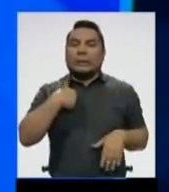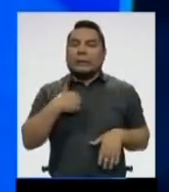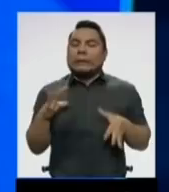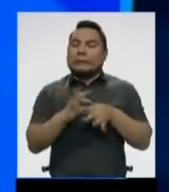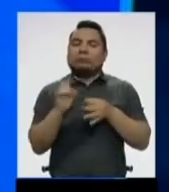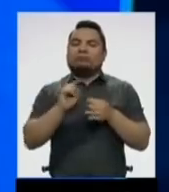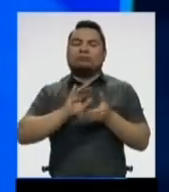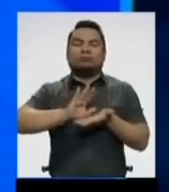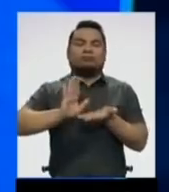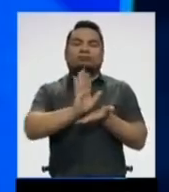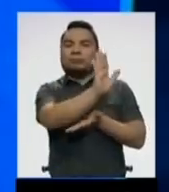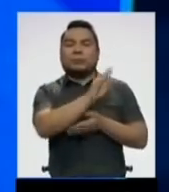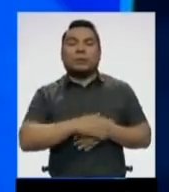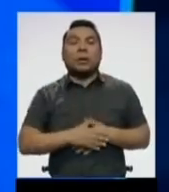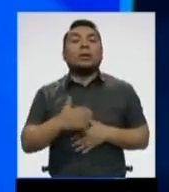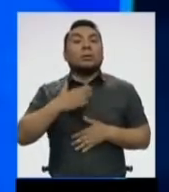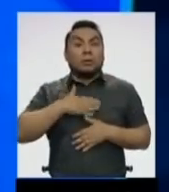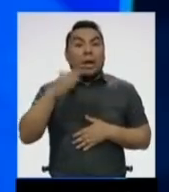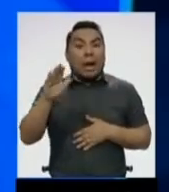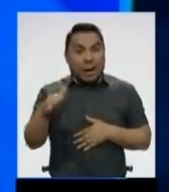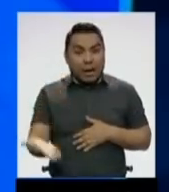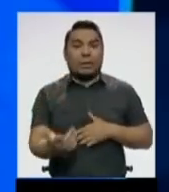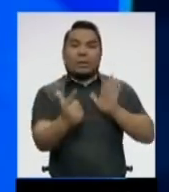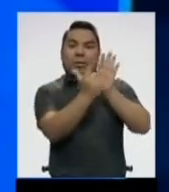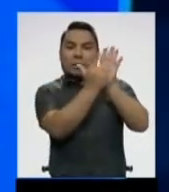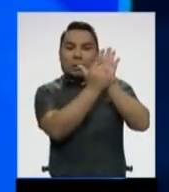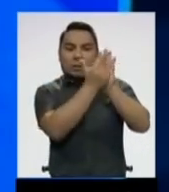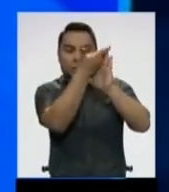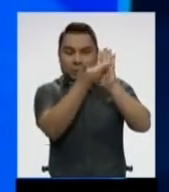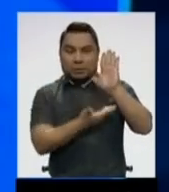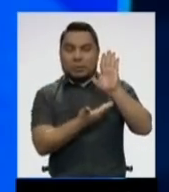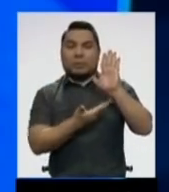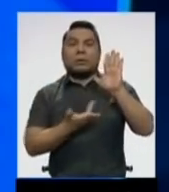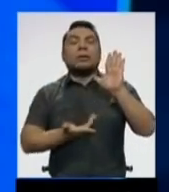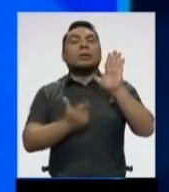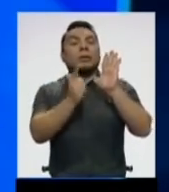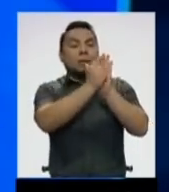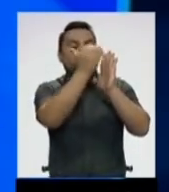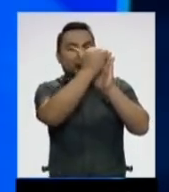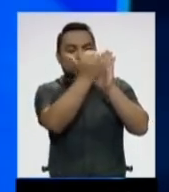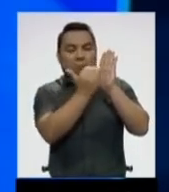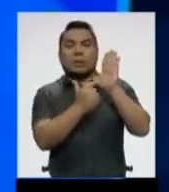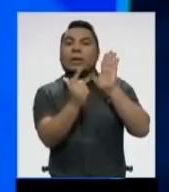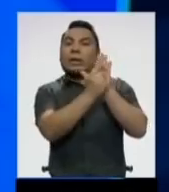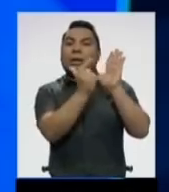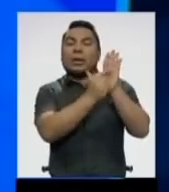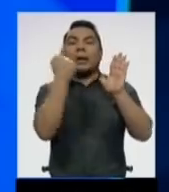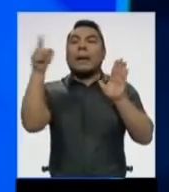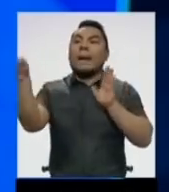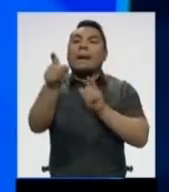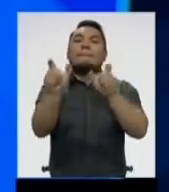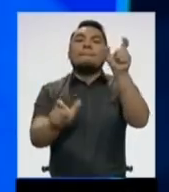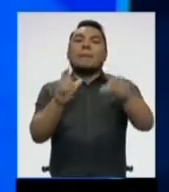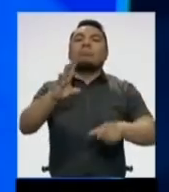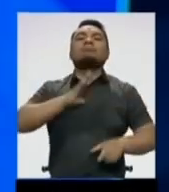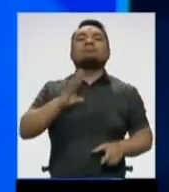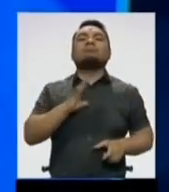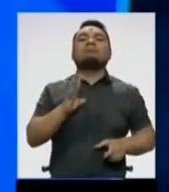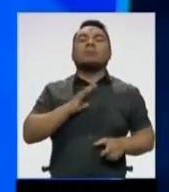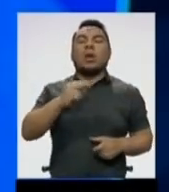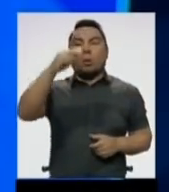conmigo. Existen las leyes para que las personas sean tratadas como